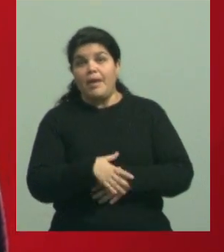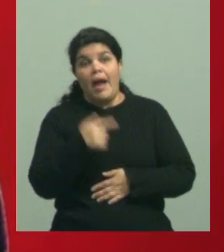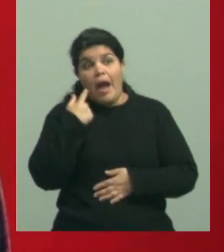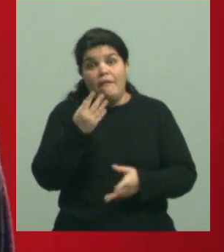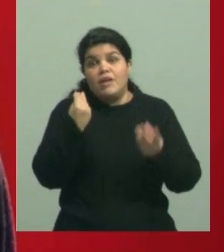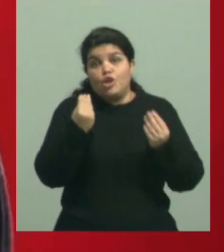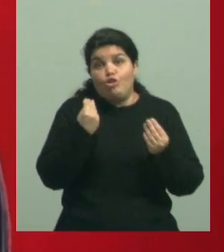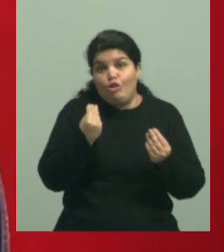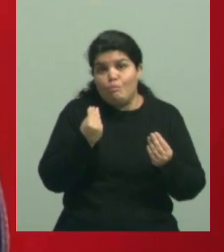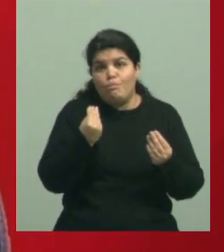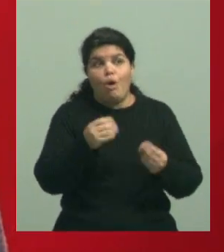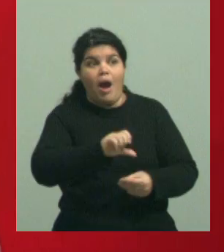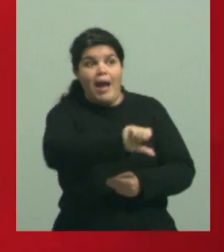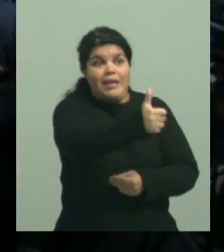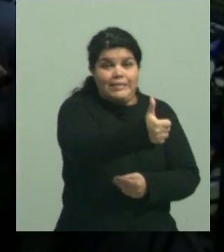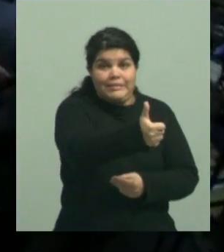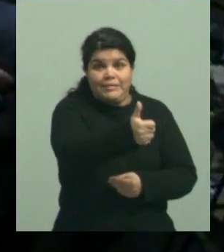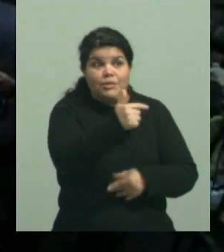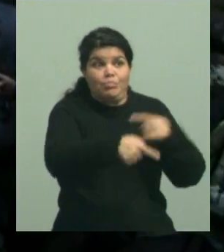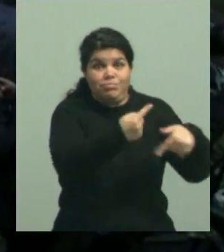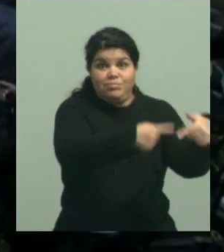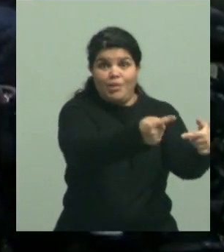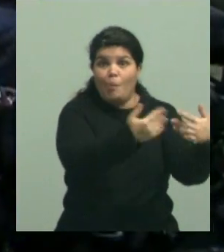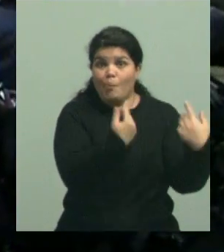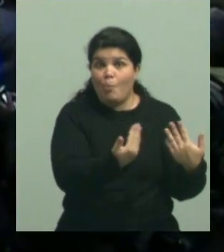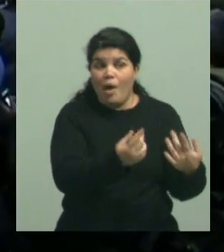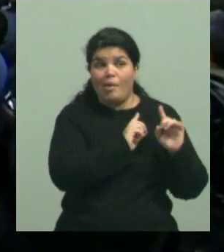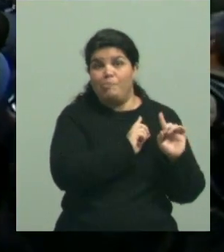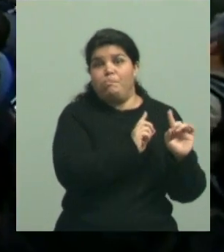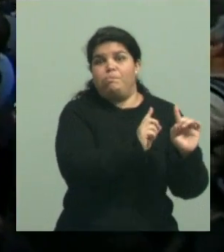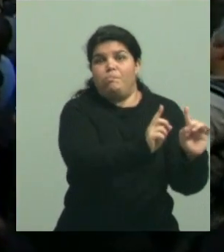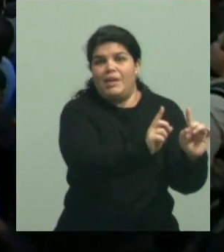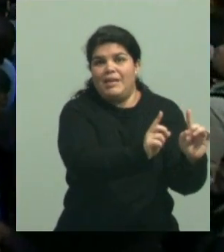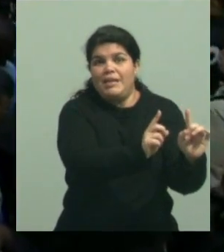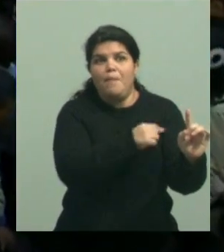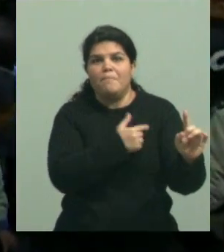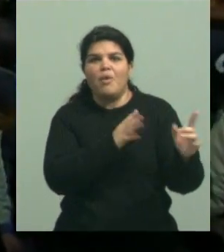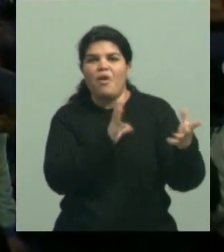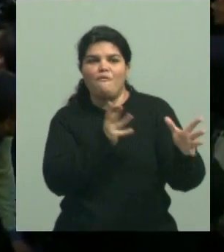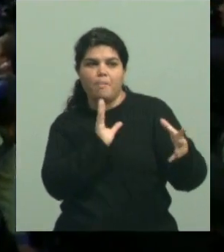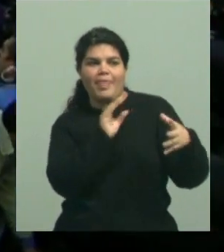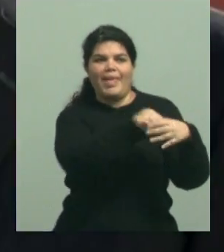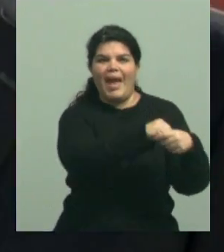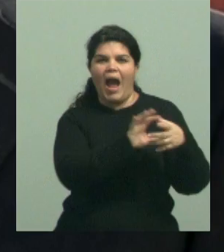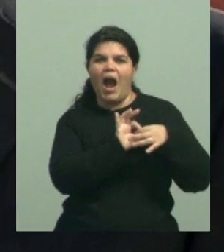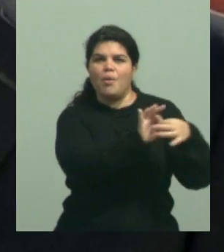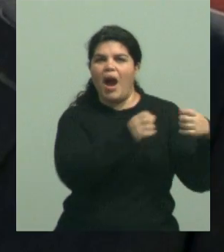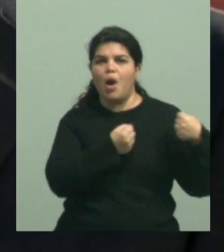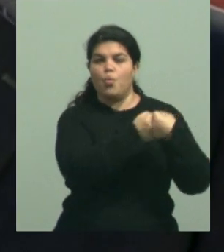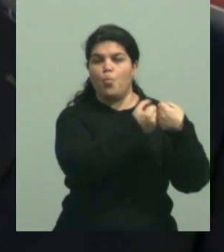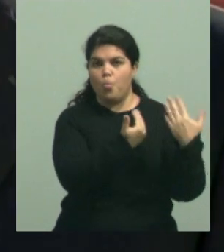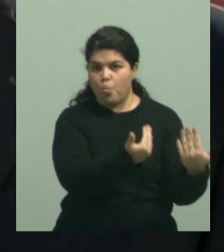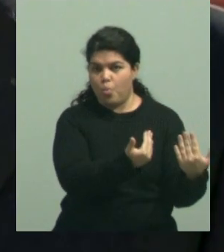de estabilizarse y de establecerse en la nueva presidenta como para proyectar una función específica, si puede ser